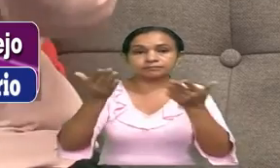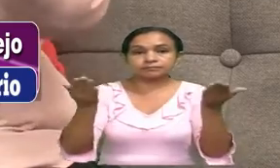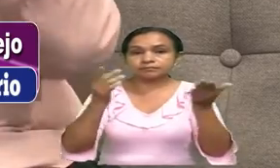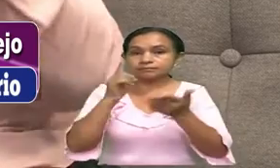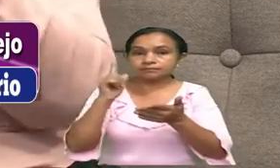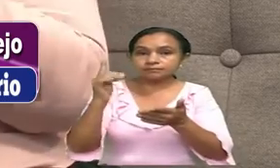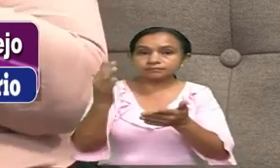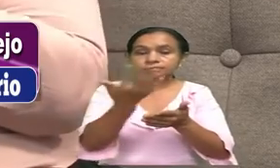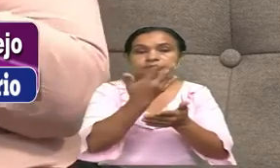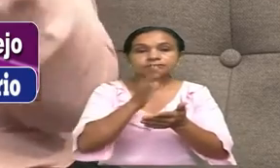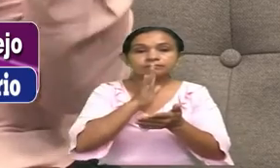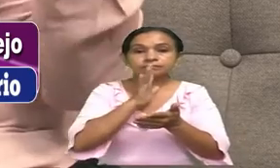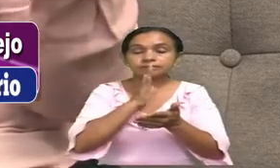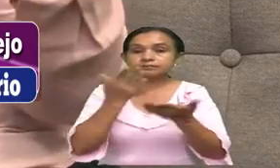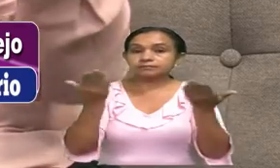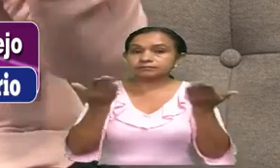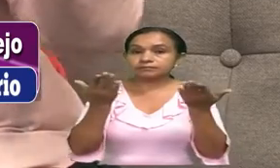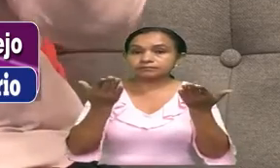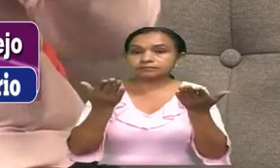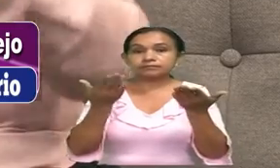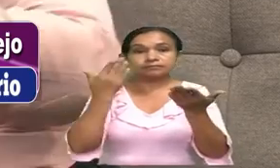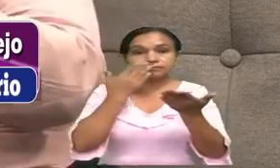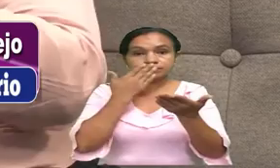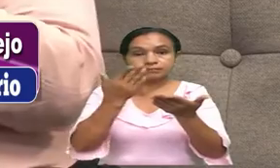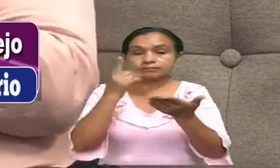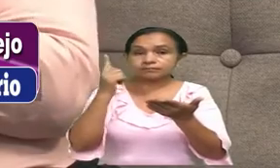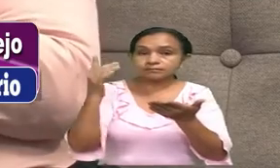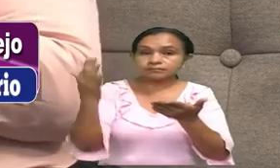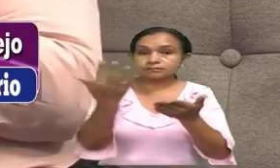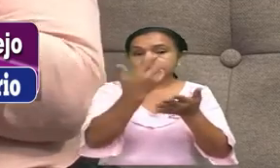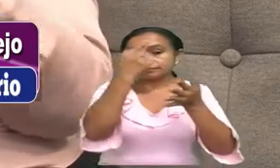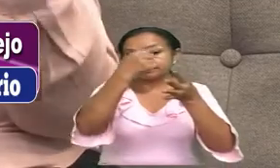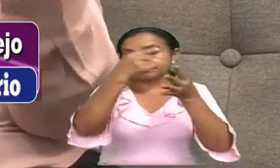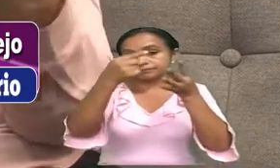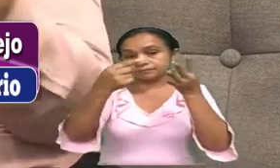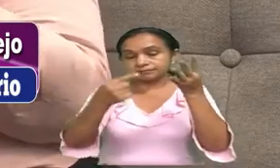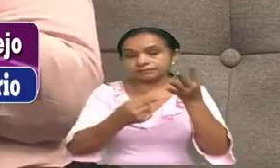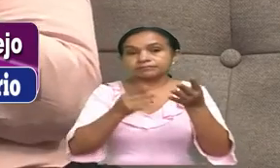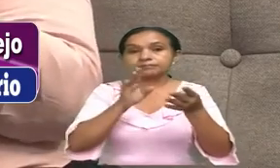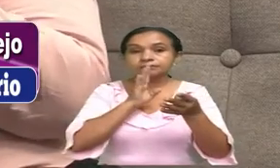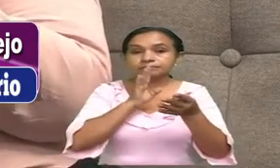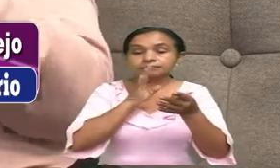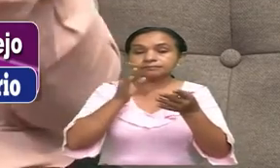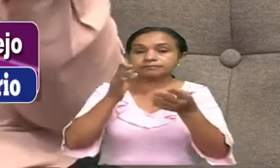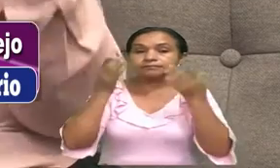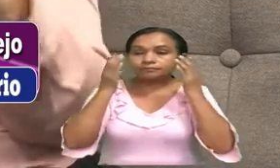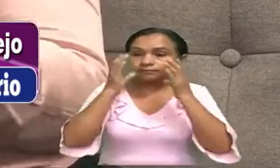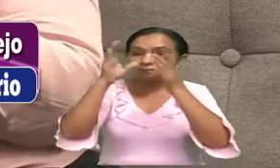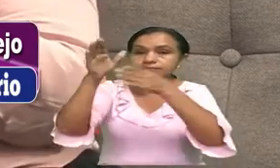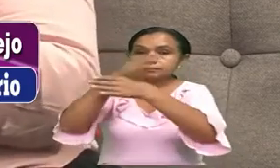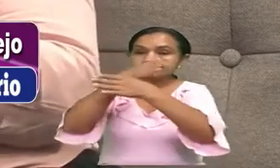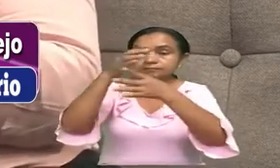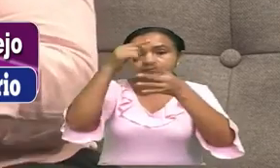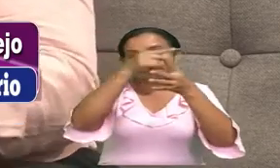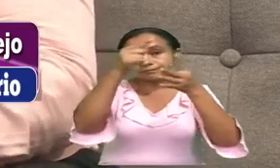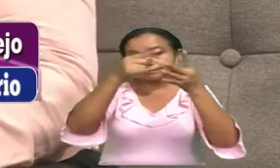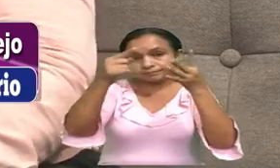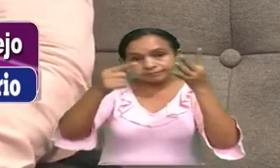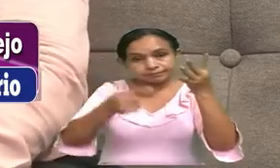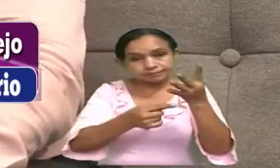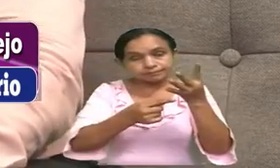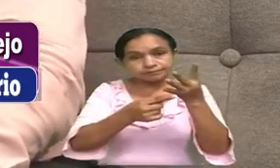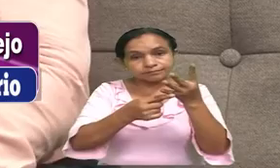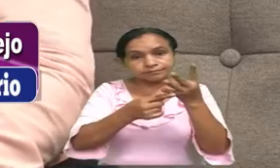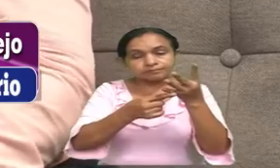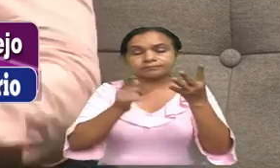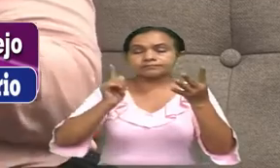todo. Por ejemplo, si hablamos de calidad, tenemos que hablar de calidad en todos esos procesos. Si hablamos de interculturalidad, es en todo.